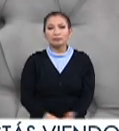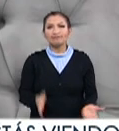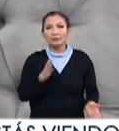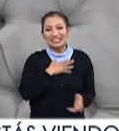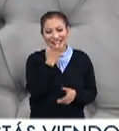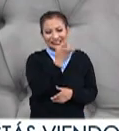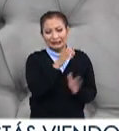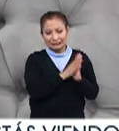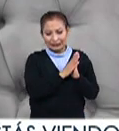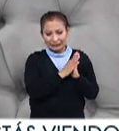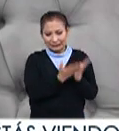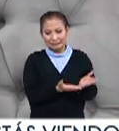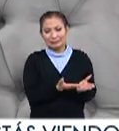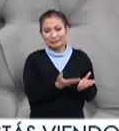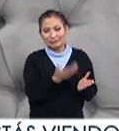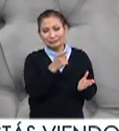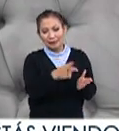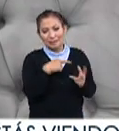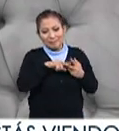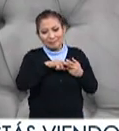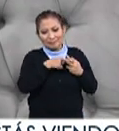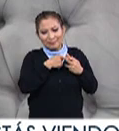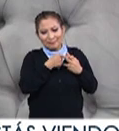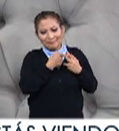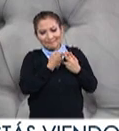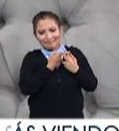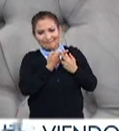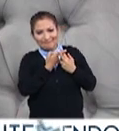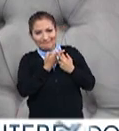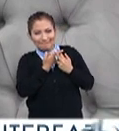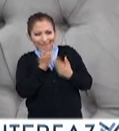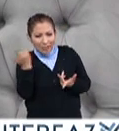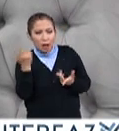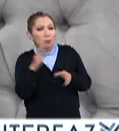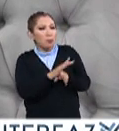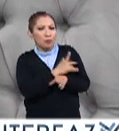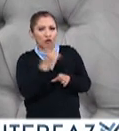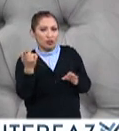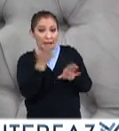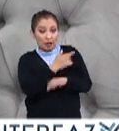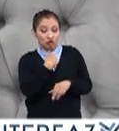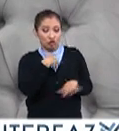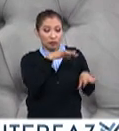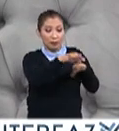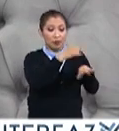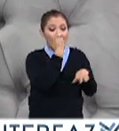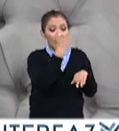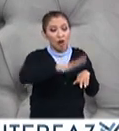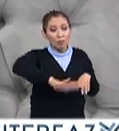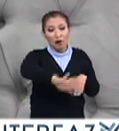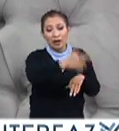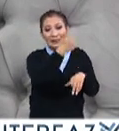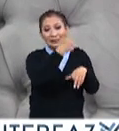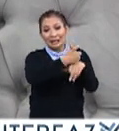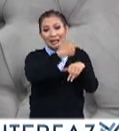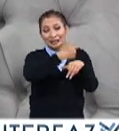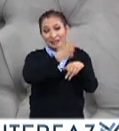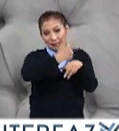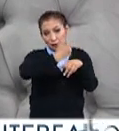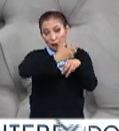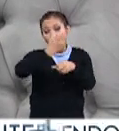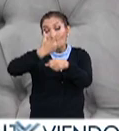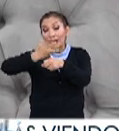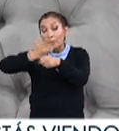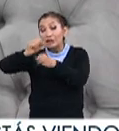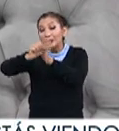Bueno, es un libro que nace a raíz de mi trabajo con alumnos de séptimo y octavo semestre.